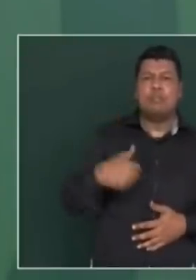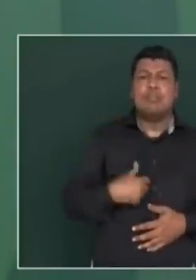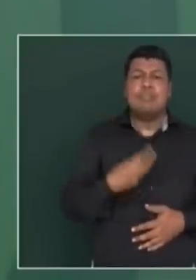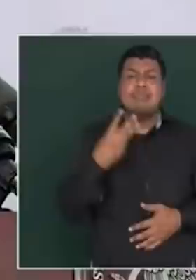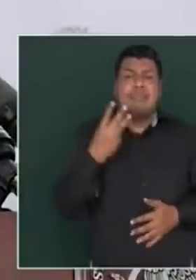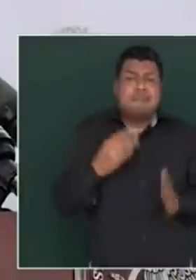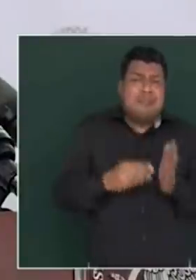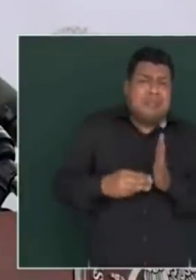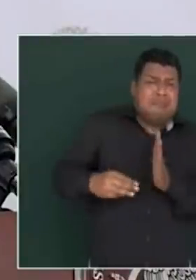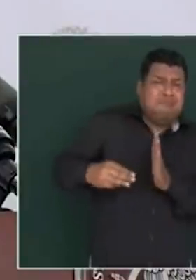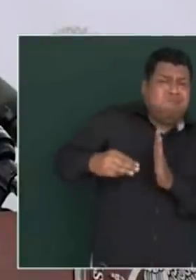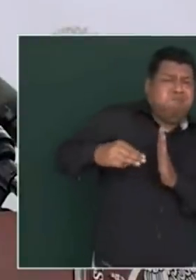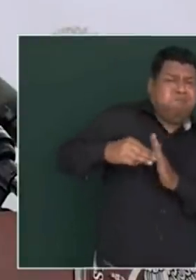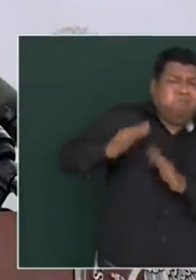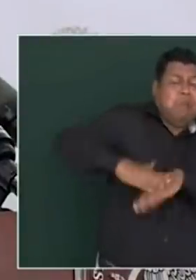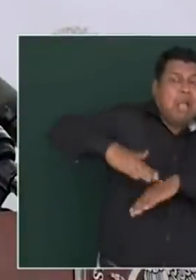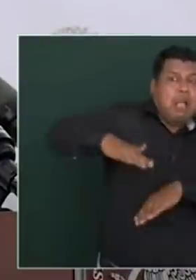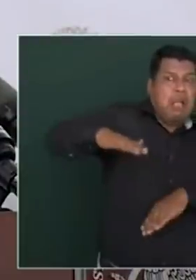3 billones de pesos.